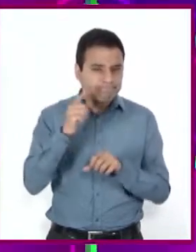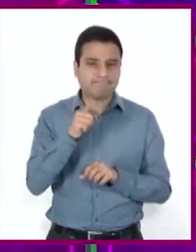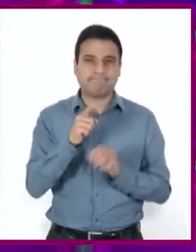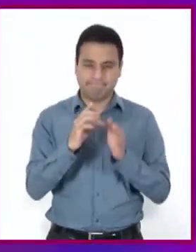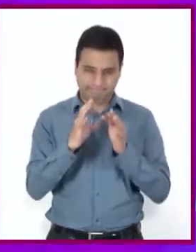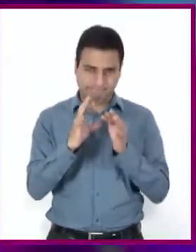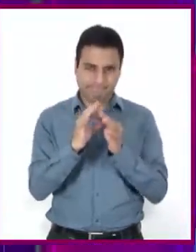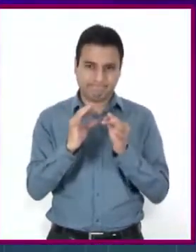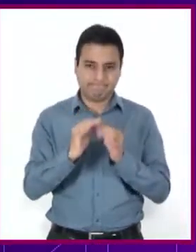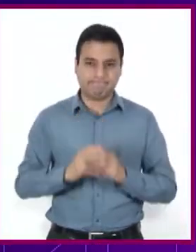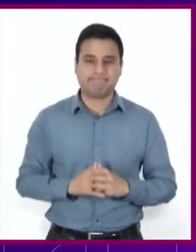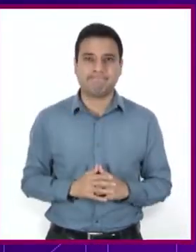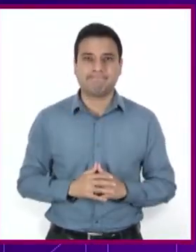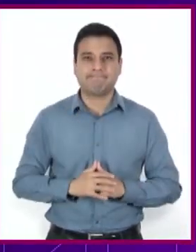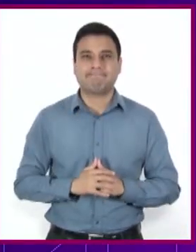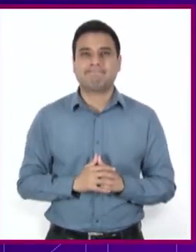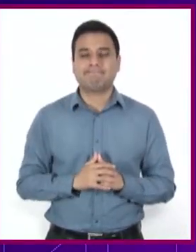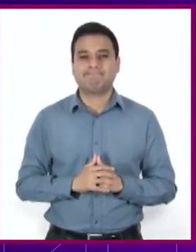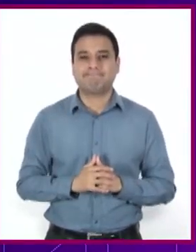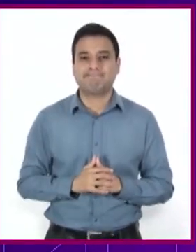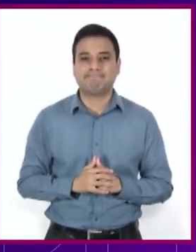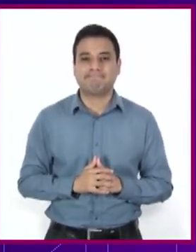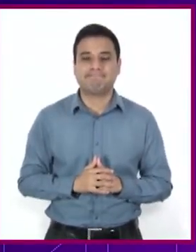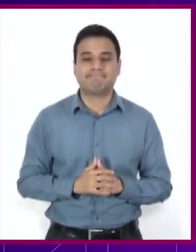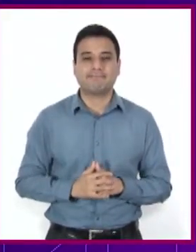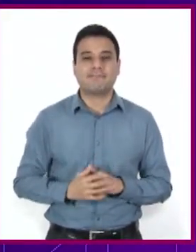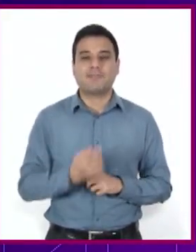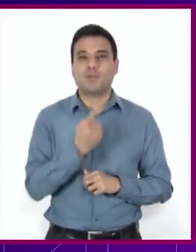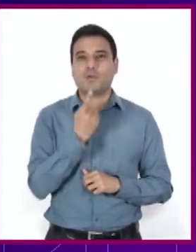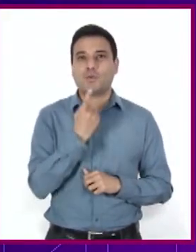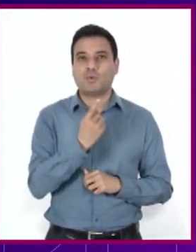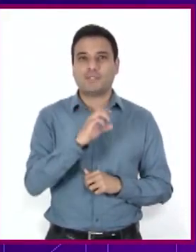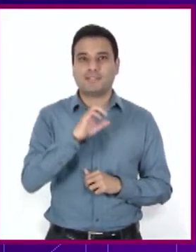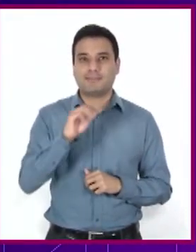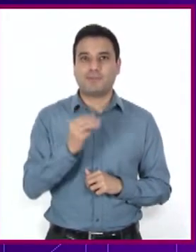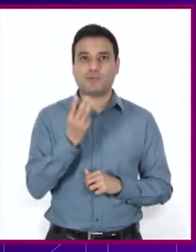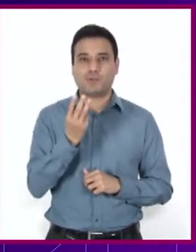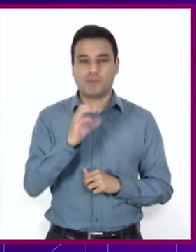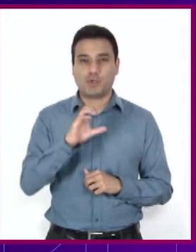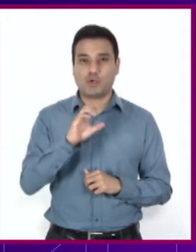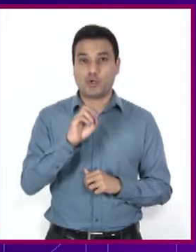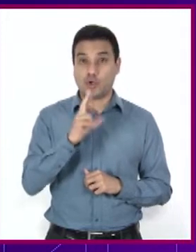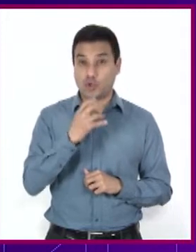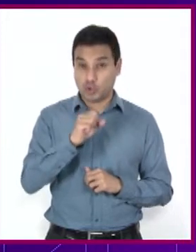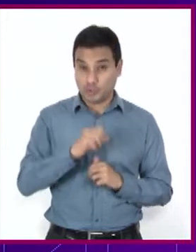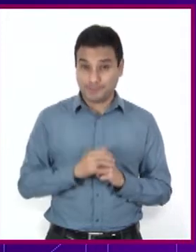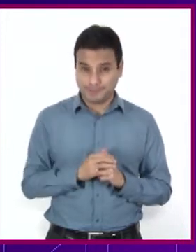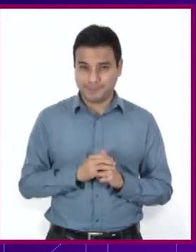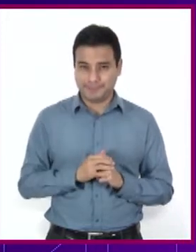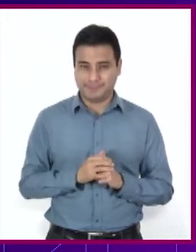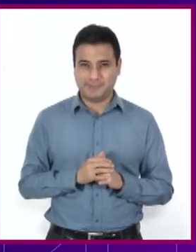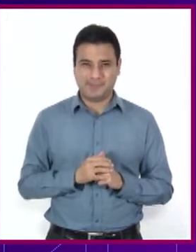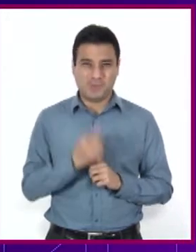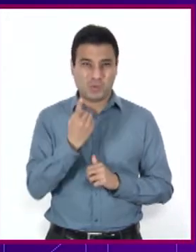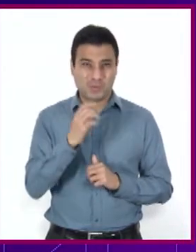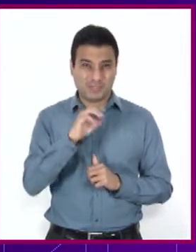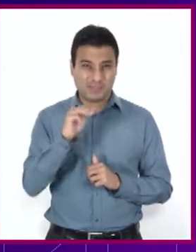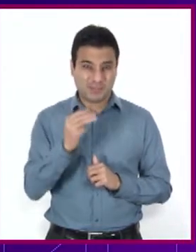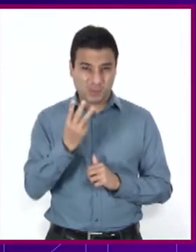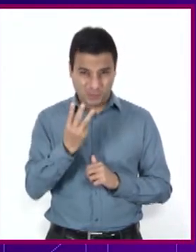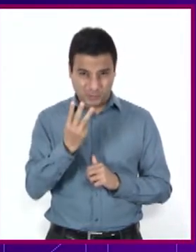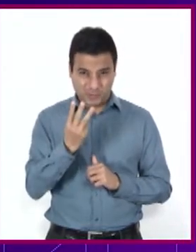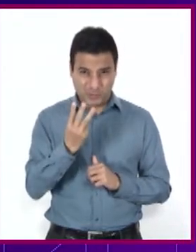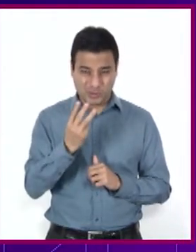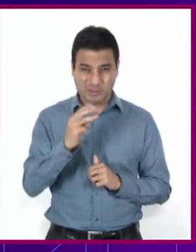respuestas. 1 centímetro cúbico de corcho ocupa la misma cantidad de espacio que 1 centímetro cúbico de